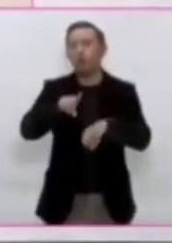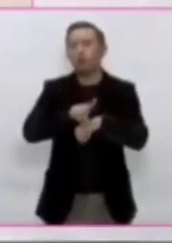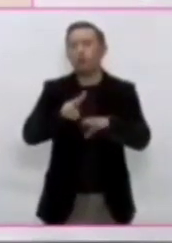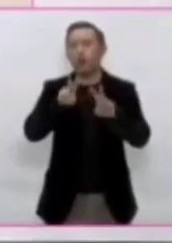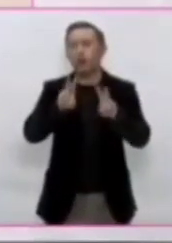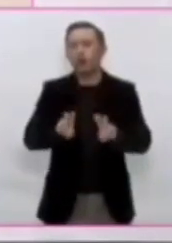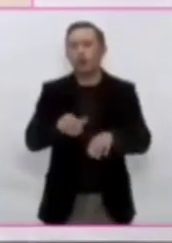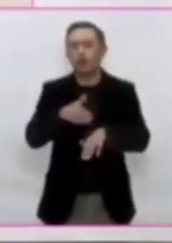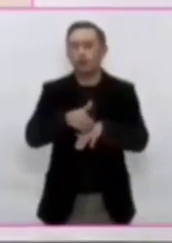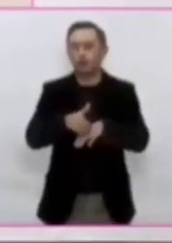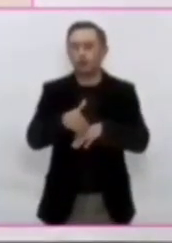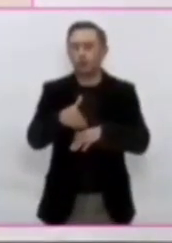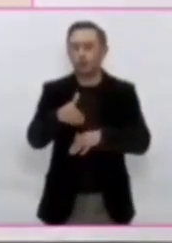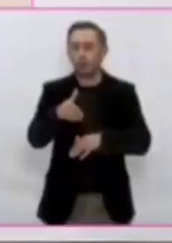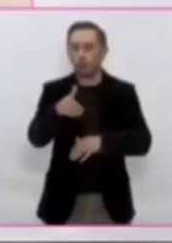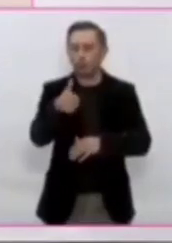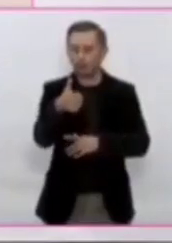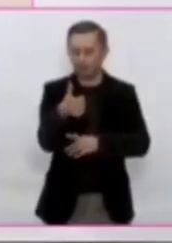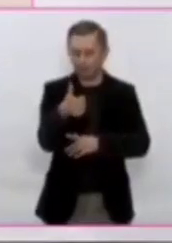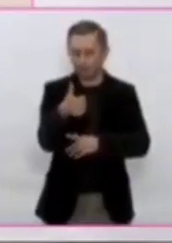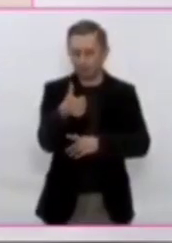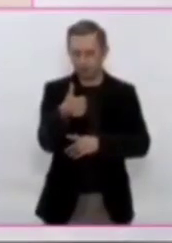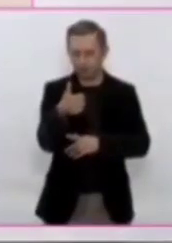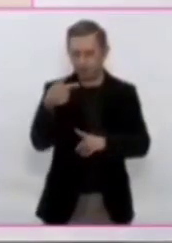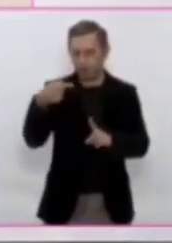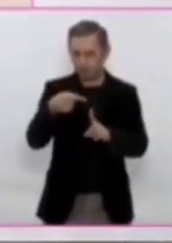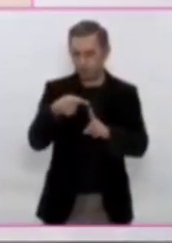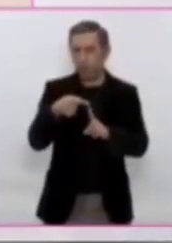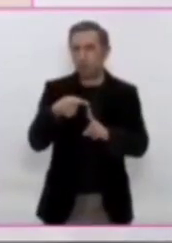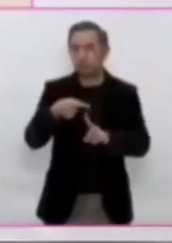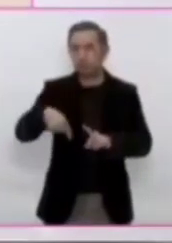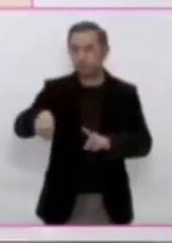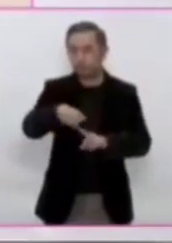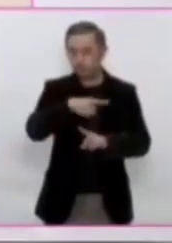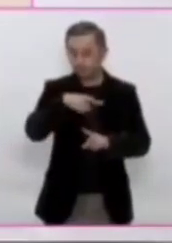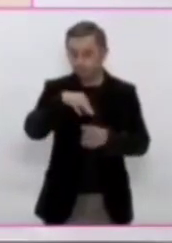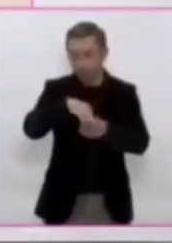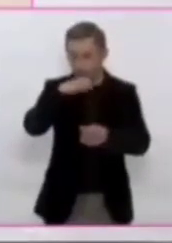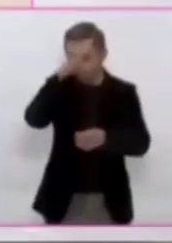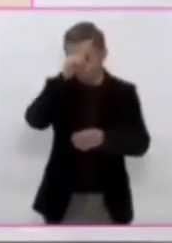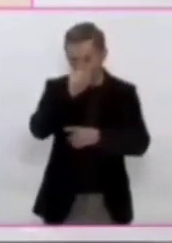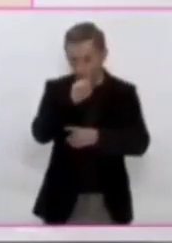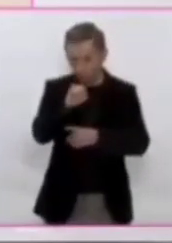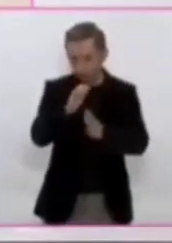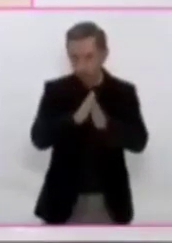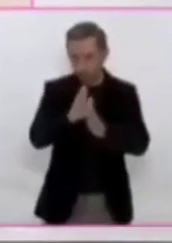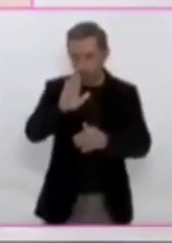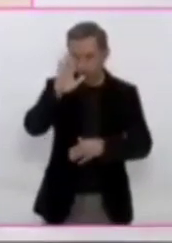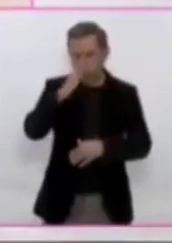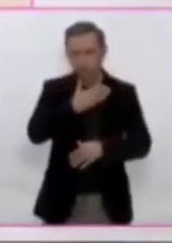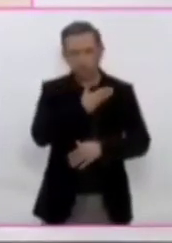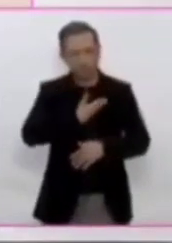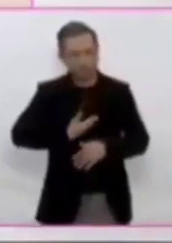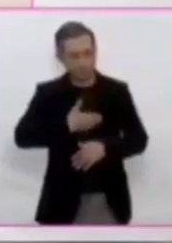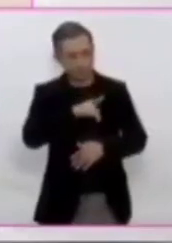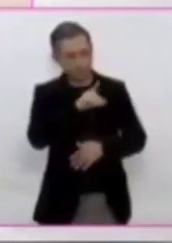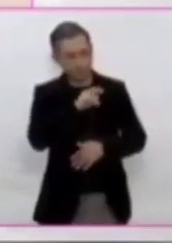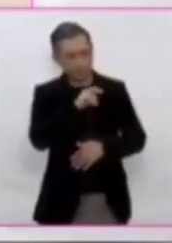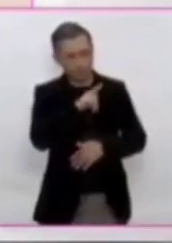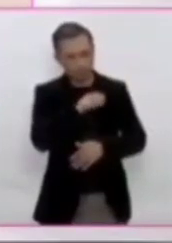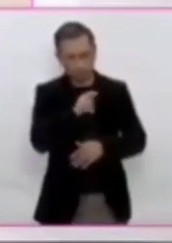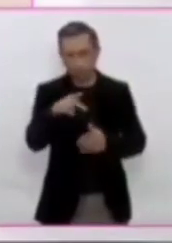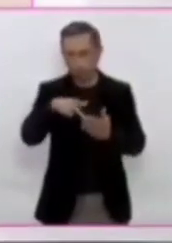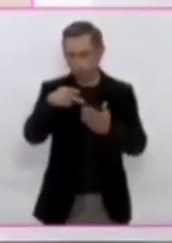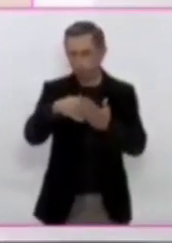día como el punto número 6. Quienes estén a favor, sírvanse a manifestar. Presidente Lorenzo Córdoba. Con el proyecto.